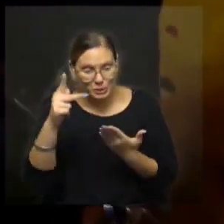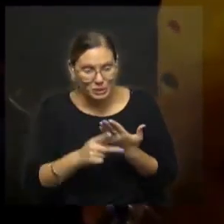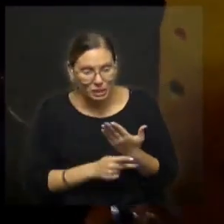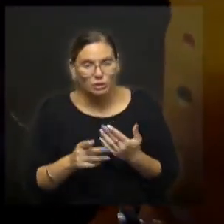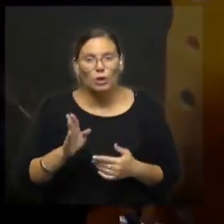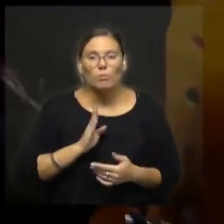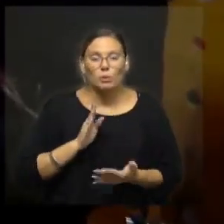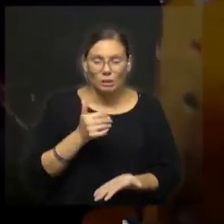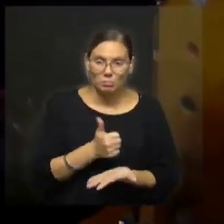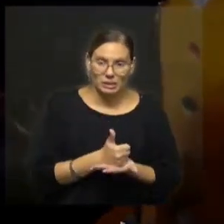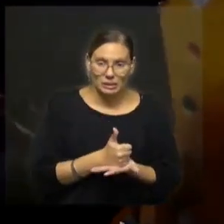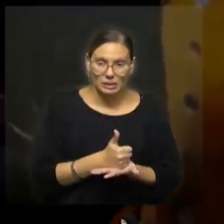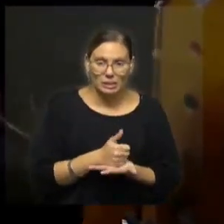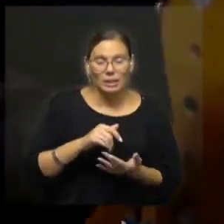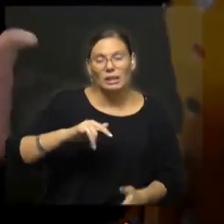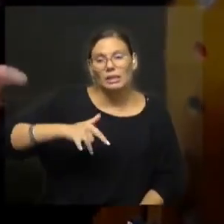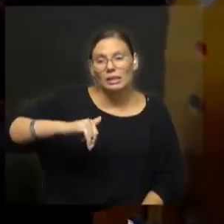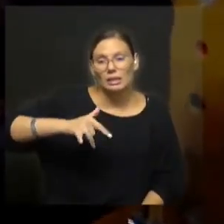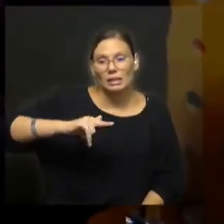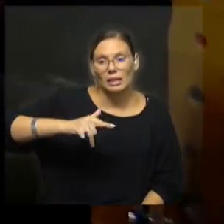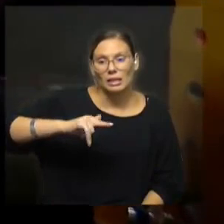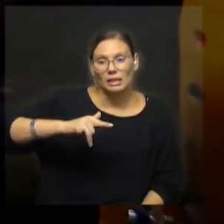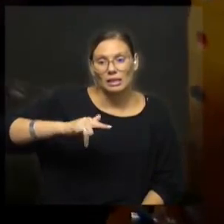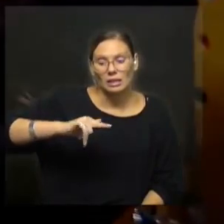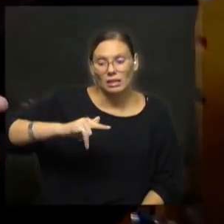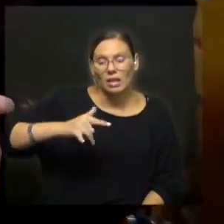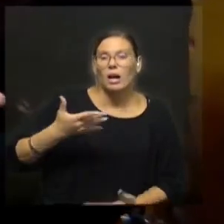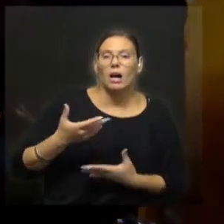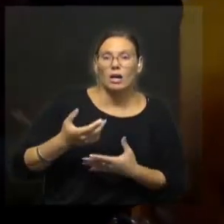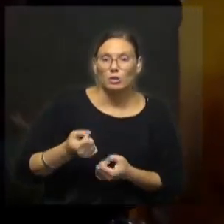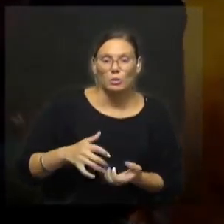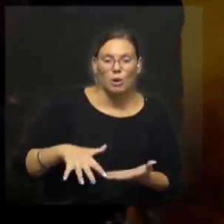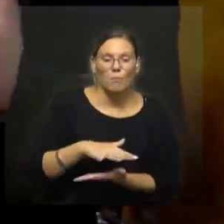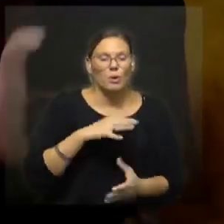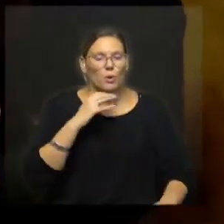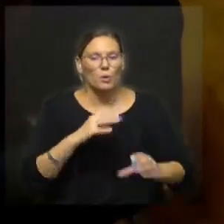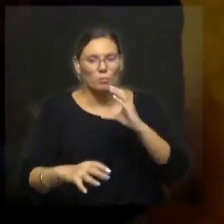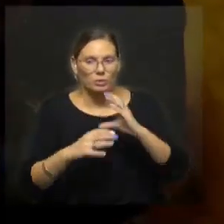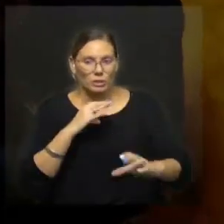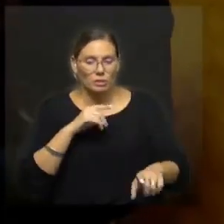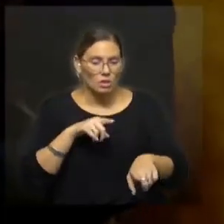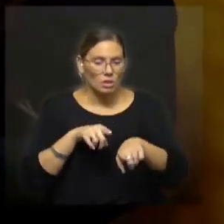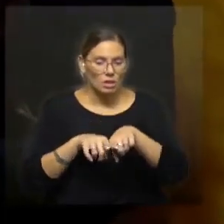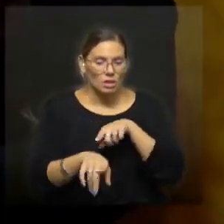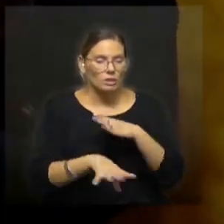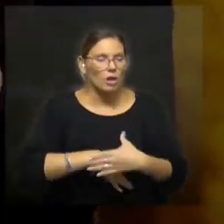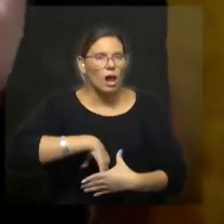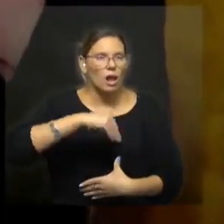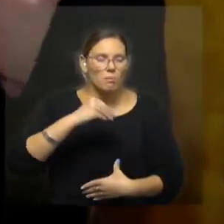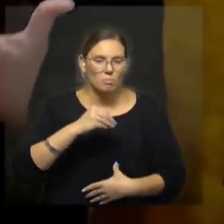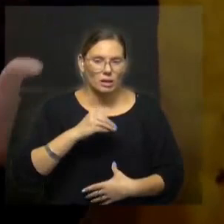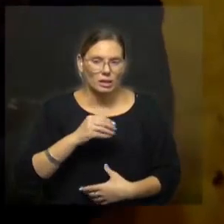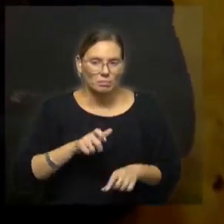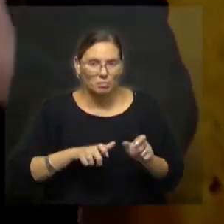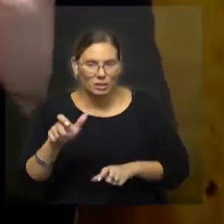Mujer Presente. Y bueno, los títeres consolidan un espacio de comunicación directamente al alma de las personas. El títere